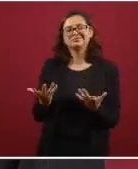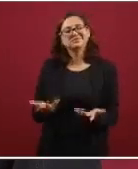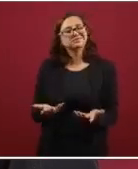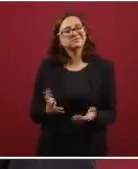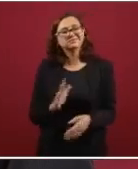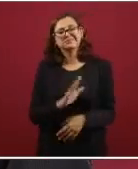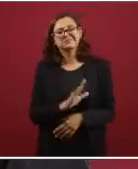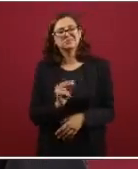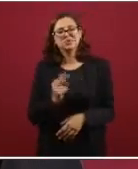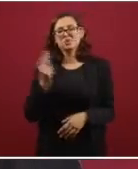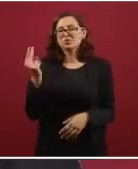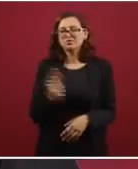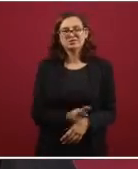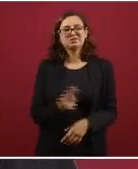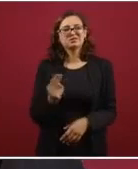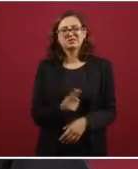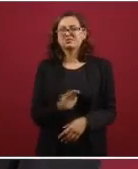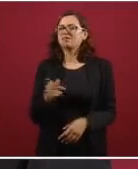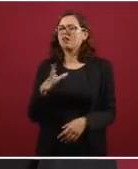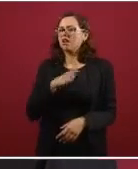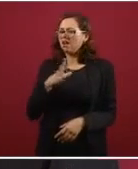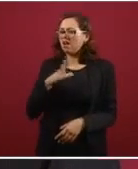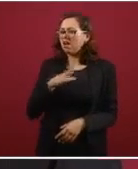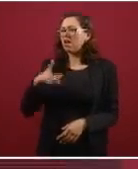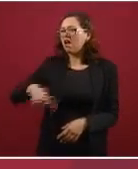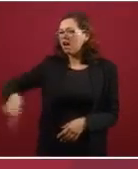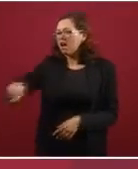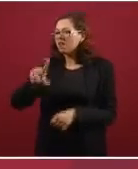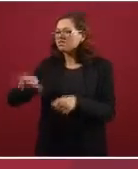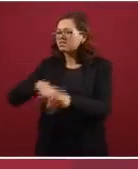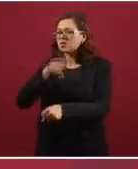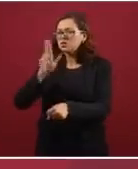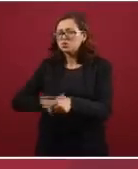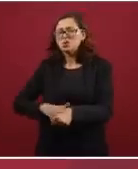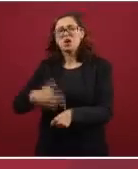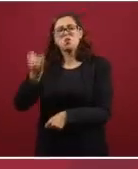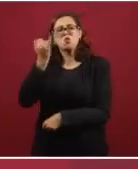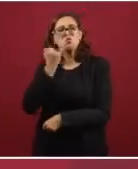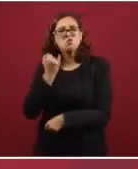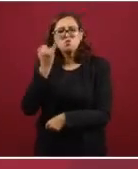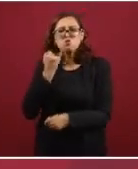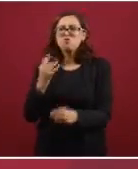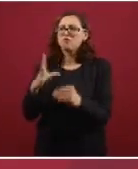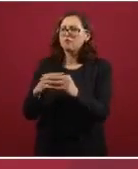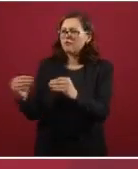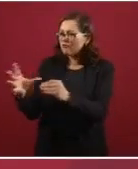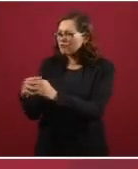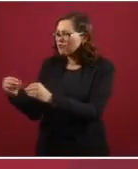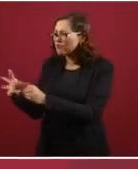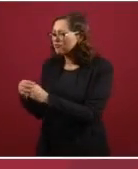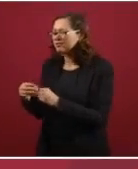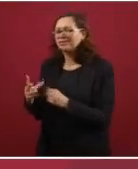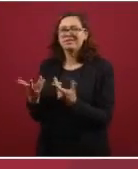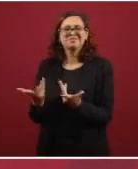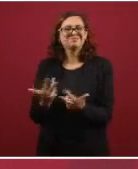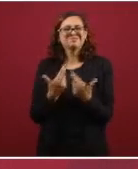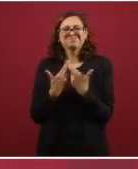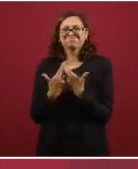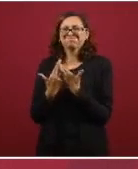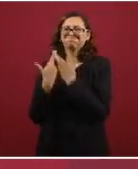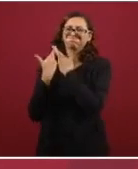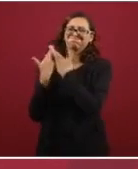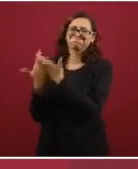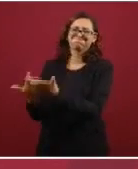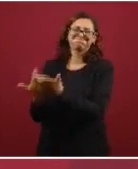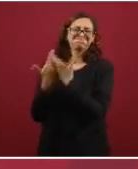bebidas naturales, jugos de fruta. México es de los países con más producción de fruta en